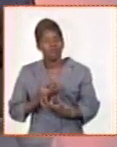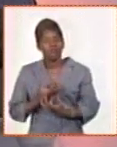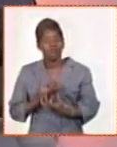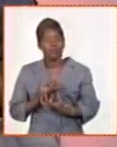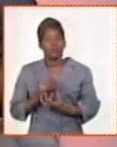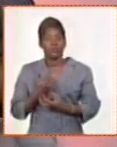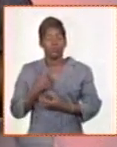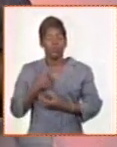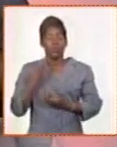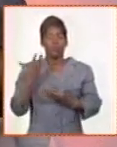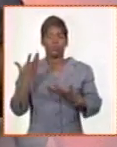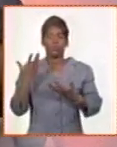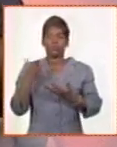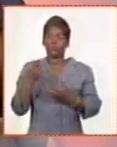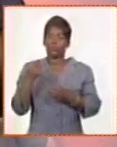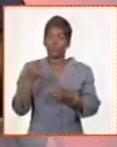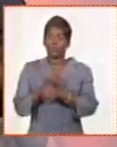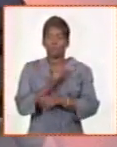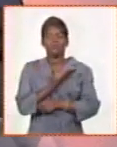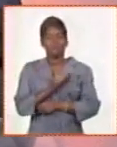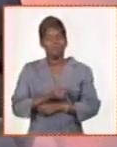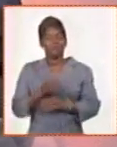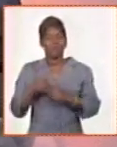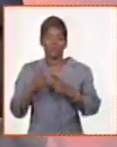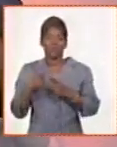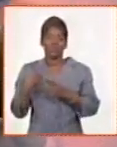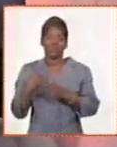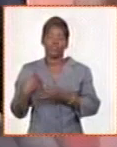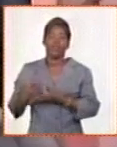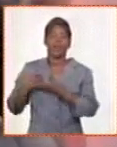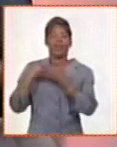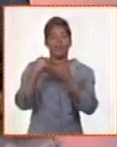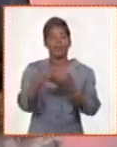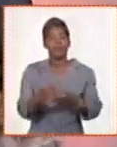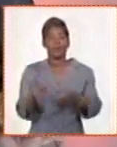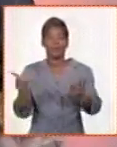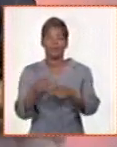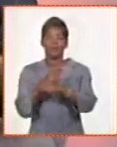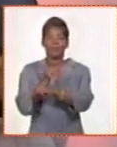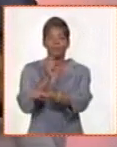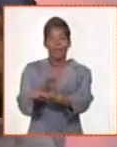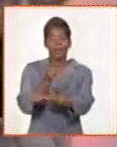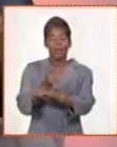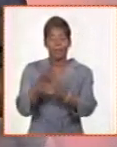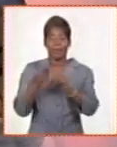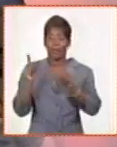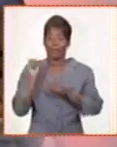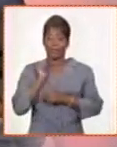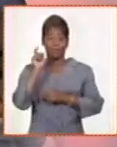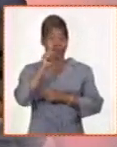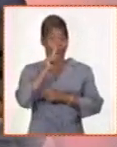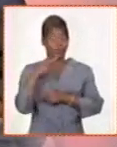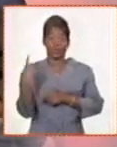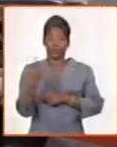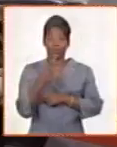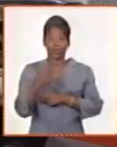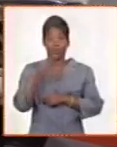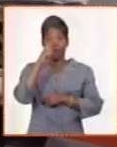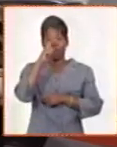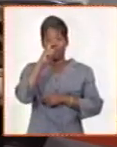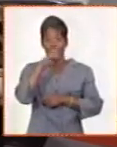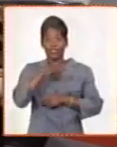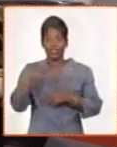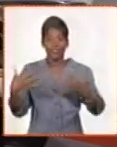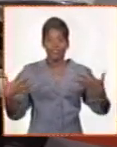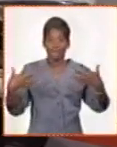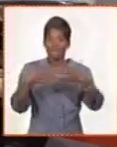la maravilla del asombro, ¿no? Y es lindísimo, pero cuando termina siempre hay un nivel de felicidad. Es el poder del